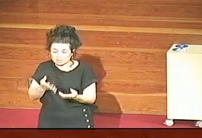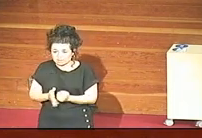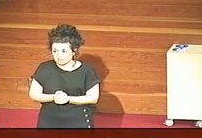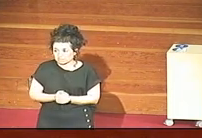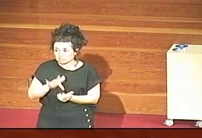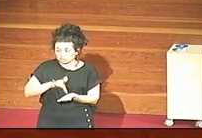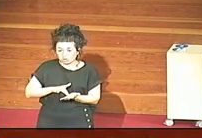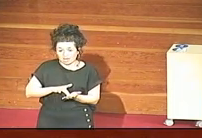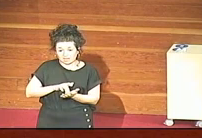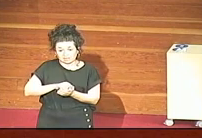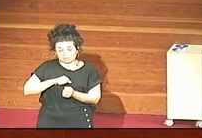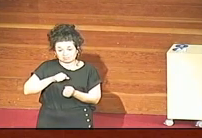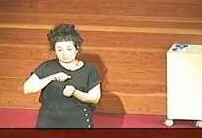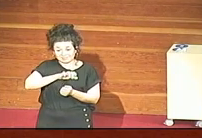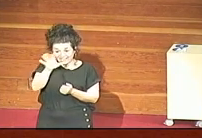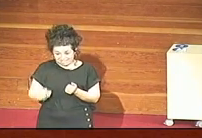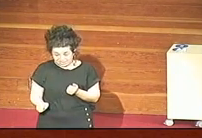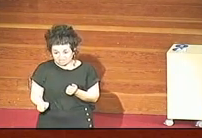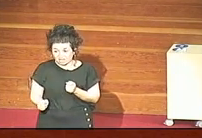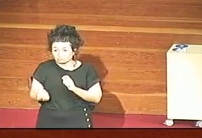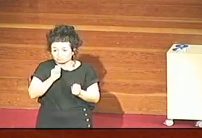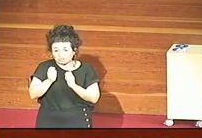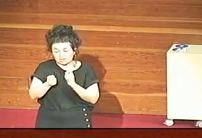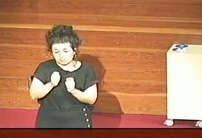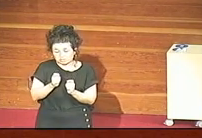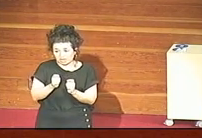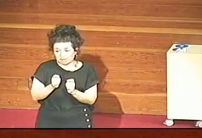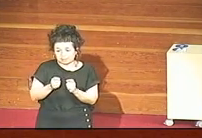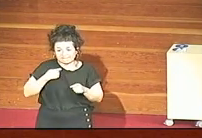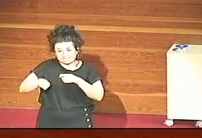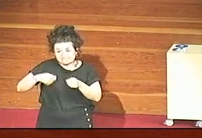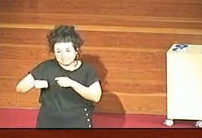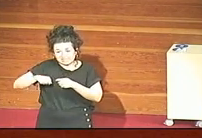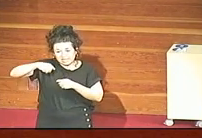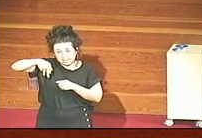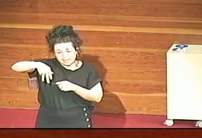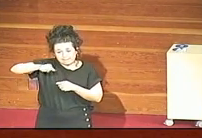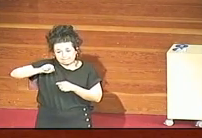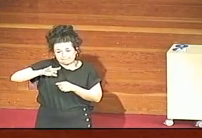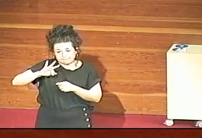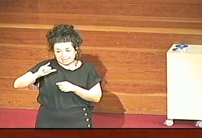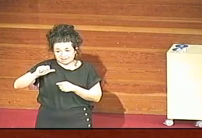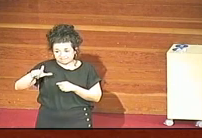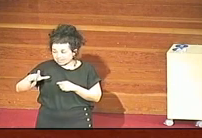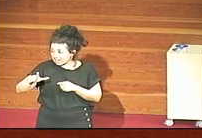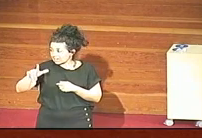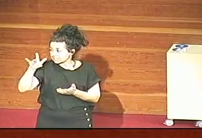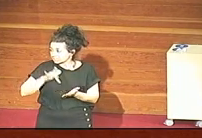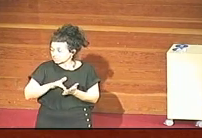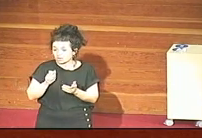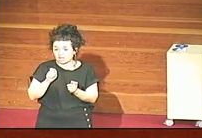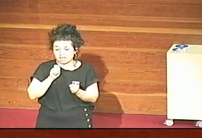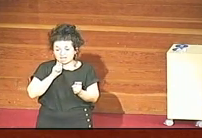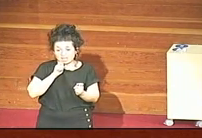y los periodistas ambientales que viven bueno y que se dedican a informar en